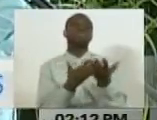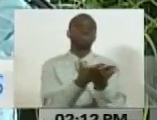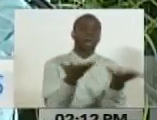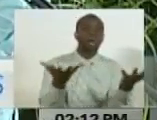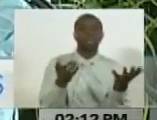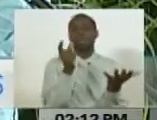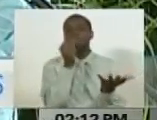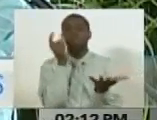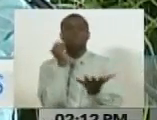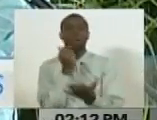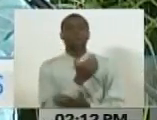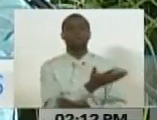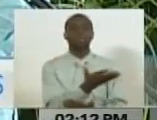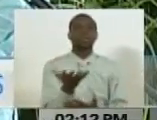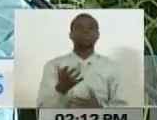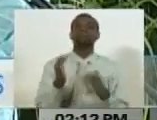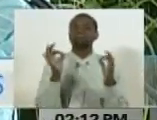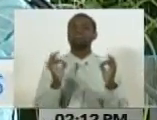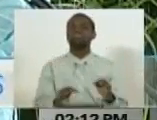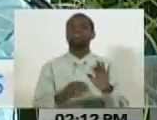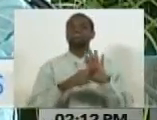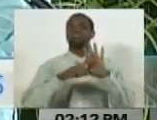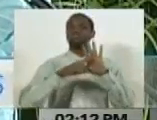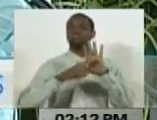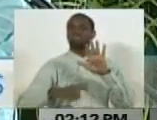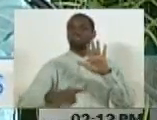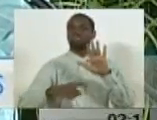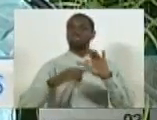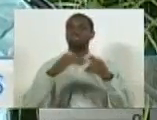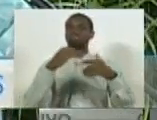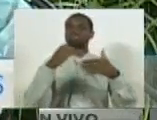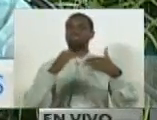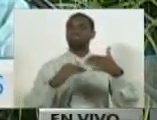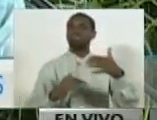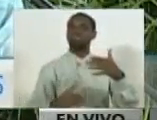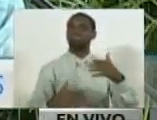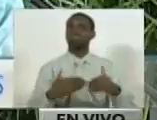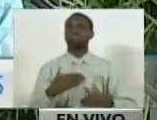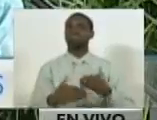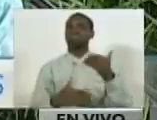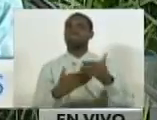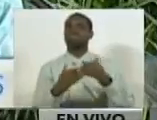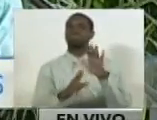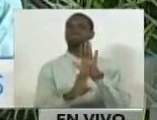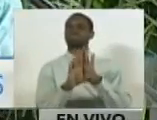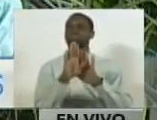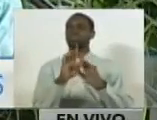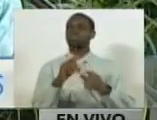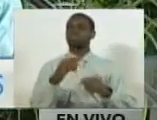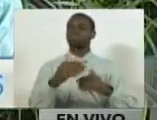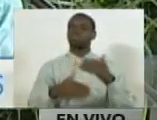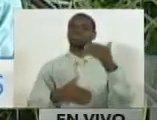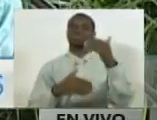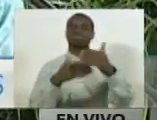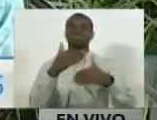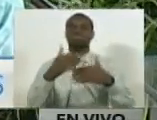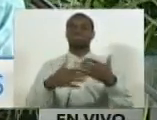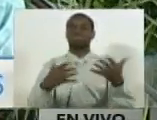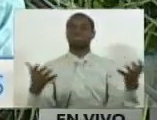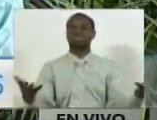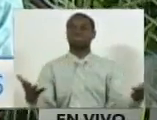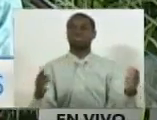forma parte de las líneas que vamos construyendo en el transcurso ya de este